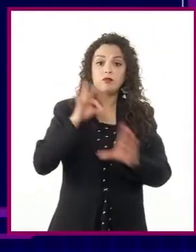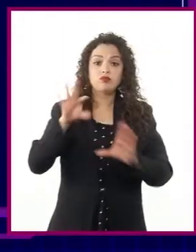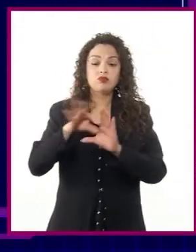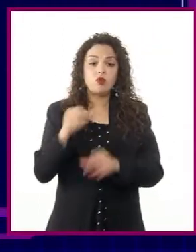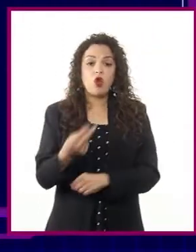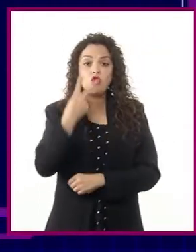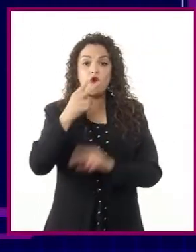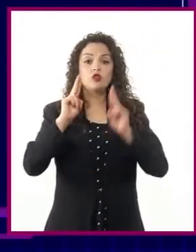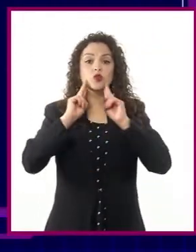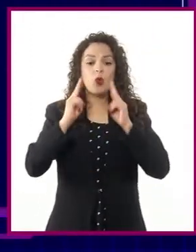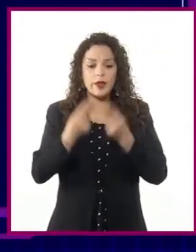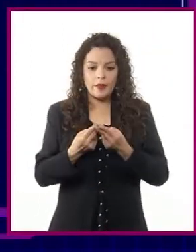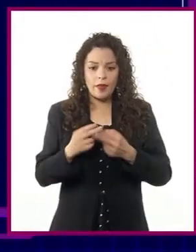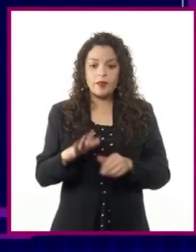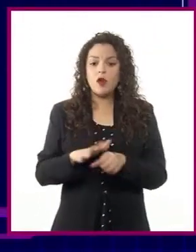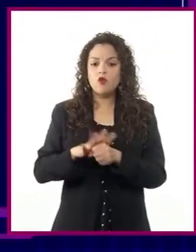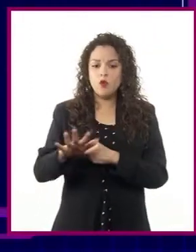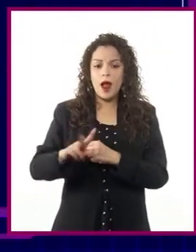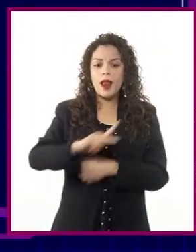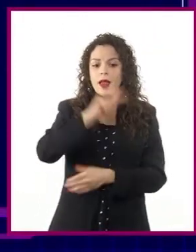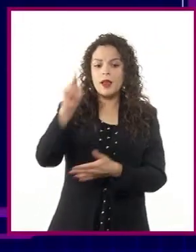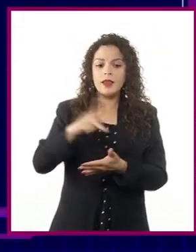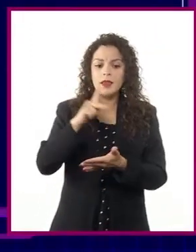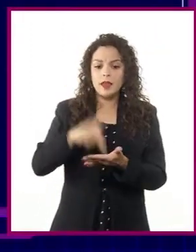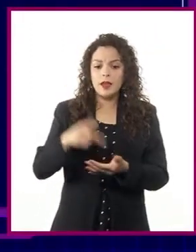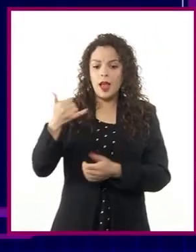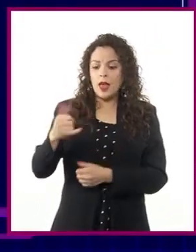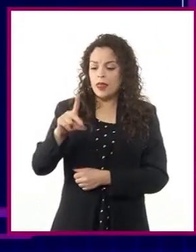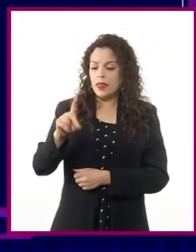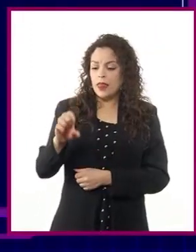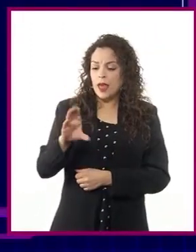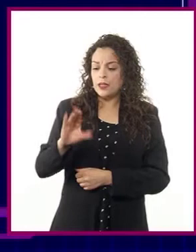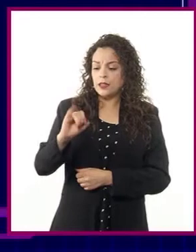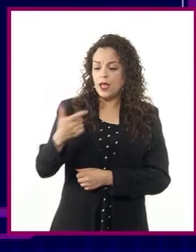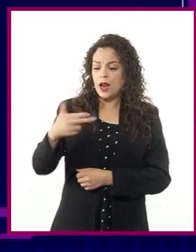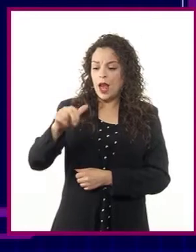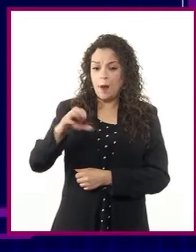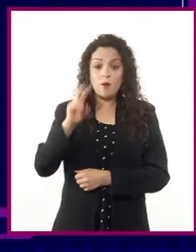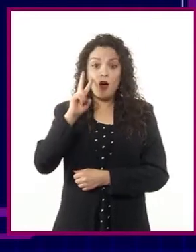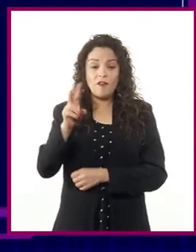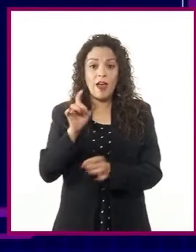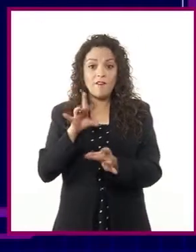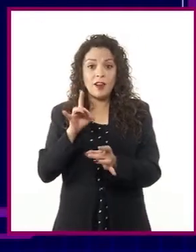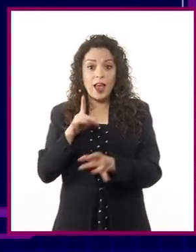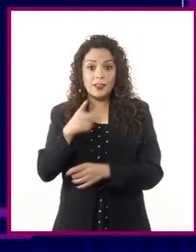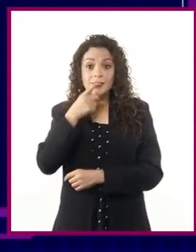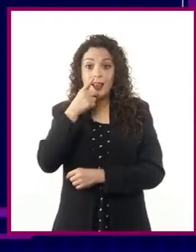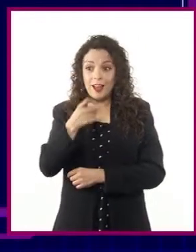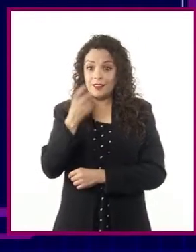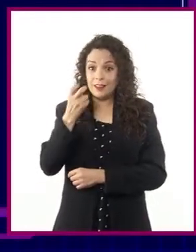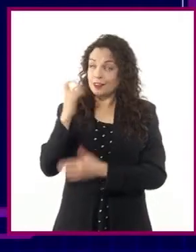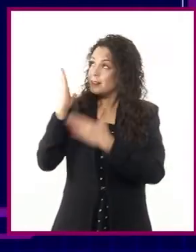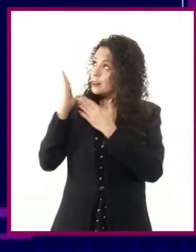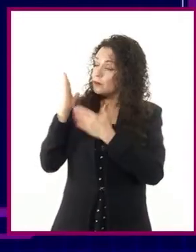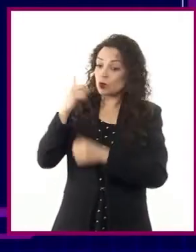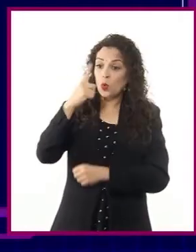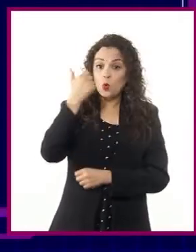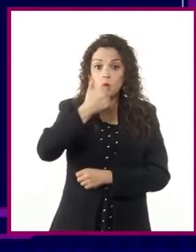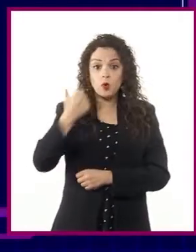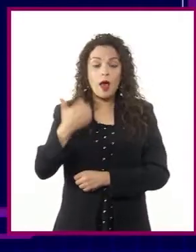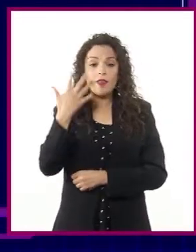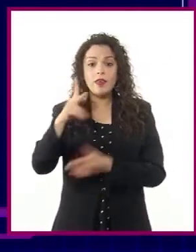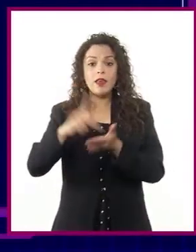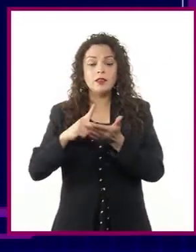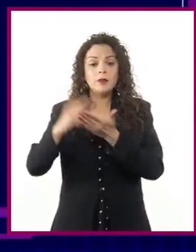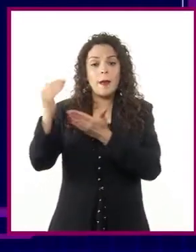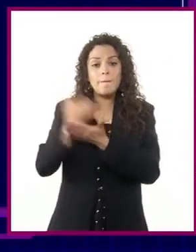son inmediatas, los kilogramos y los decigramos, como lo señala la flecha. Si cada unidad es 10 veces menor